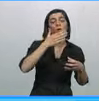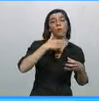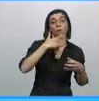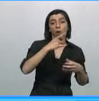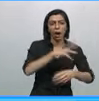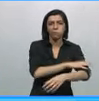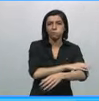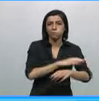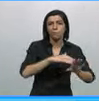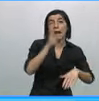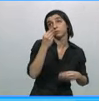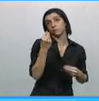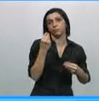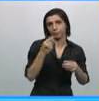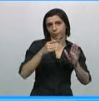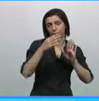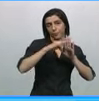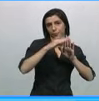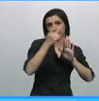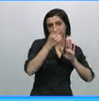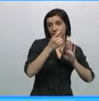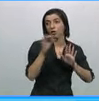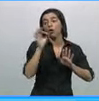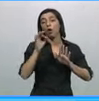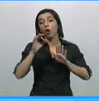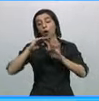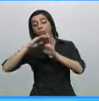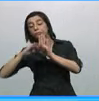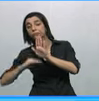atrás o los que vienen atrás corriendo para alcanzar a Boca en este caso?